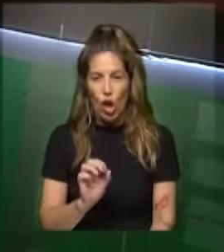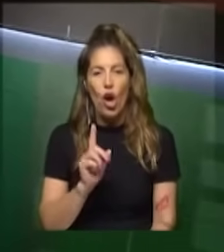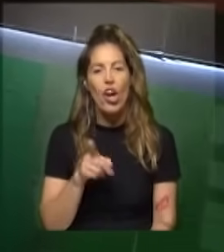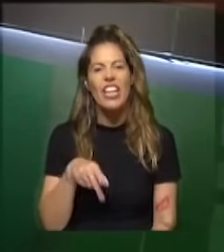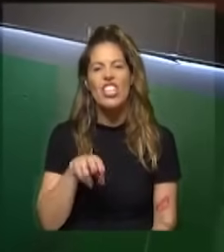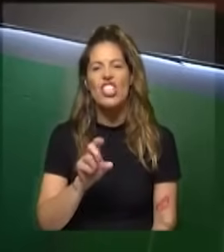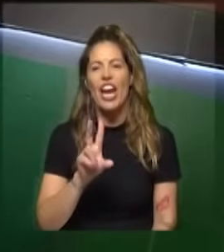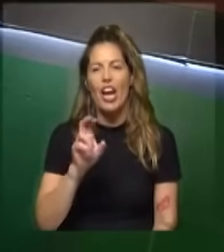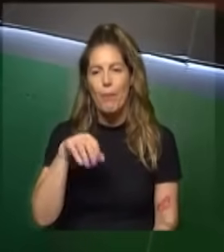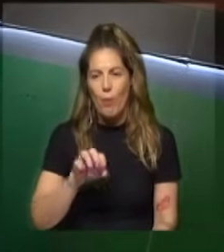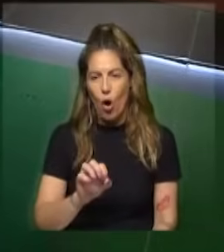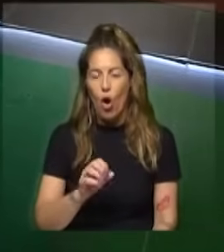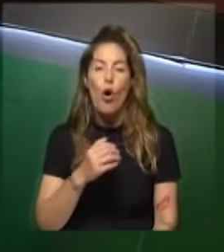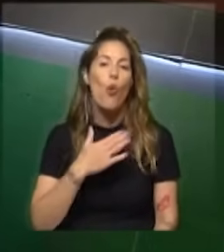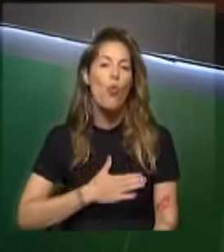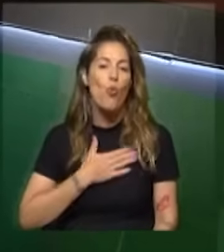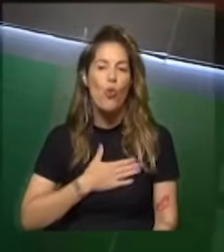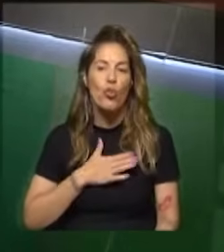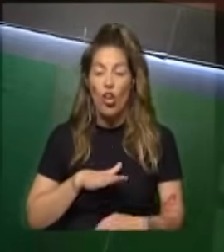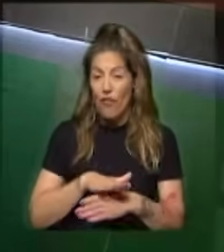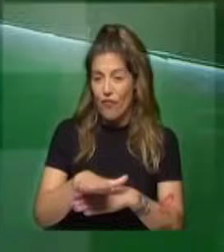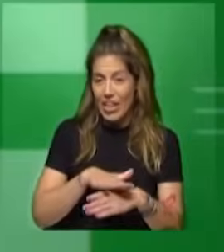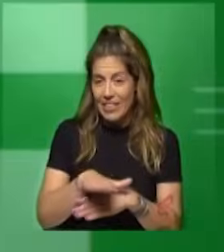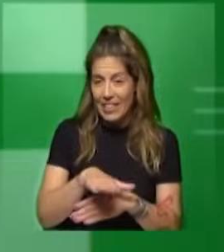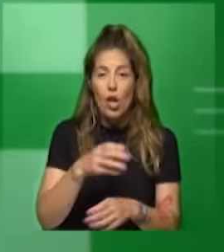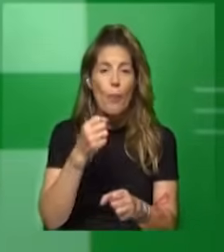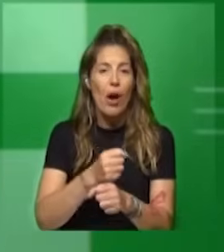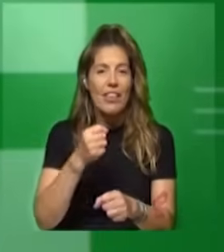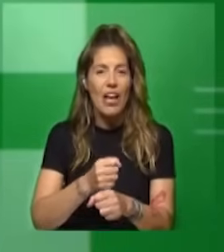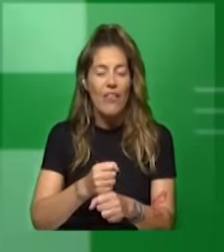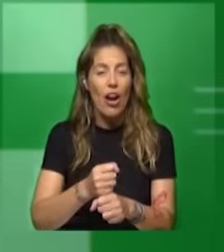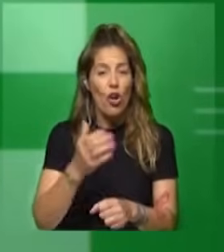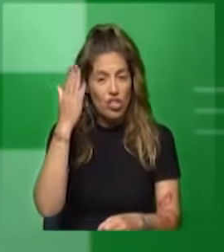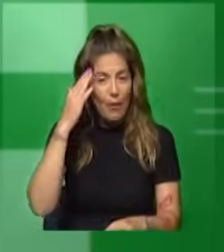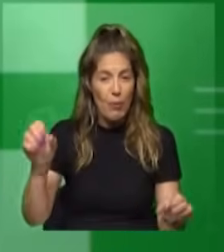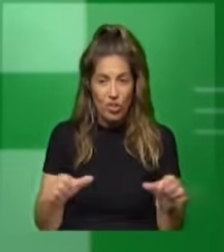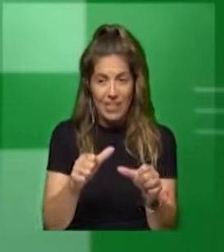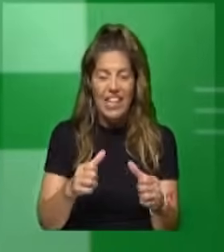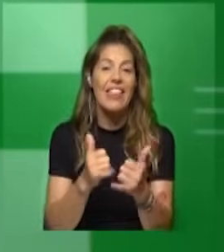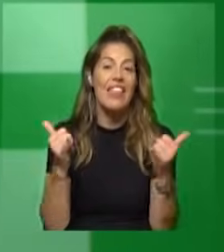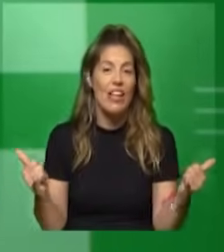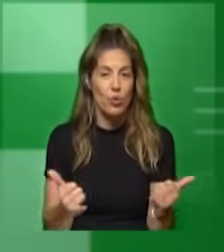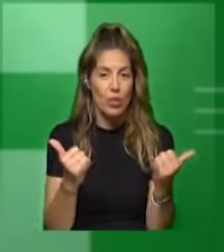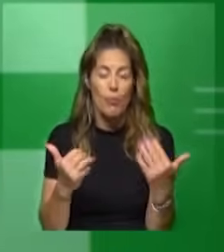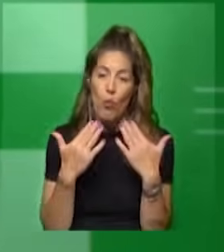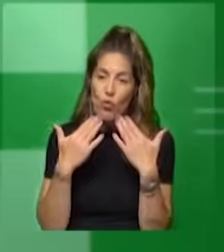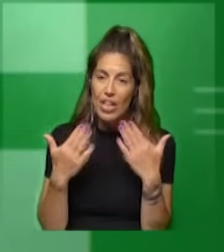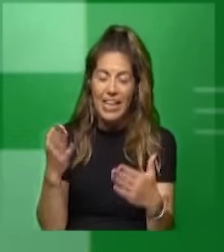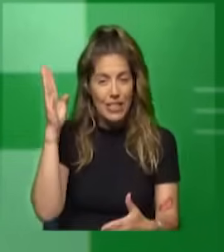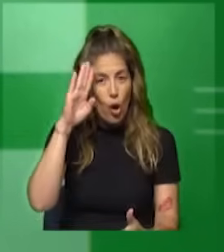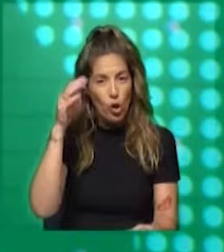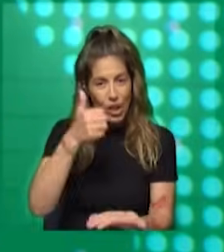Berbejillo. Guillermo, bueno, un gusto y felicitaciones por todo este trabajo que sabemos venir realizando desde hace mucho tiempo, ¿no? No, muchísimas gracias, un honor estar